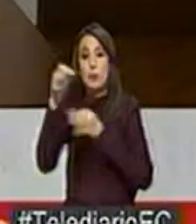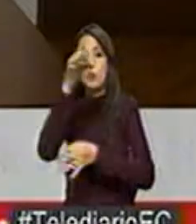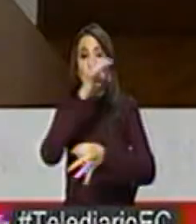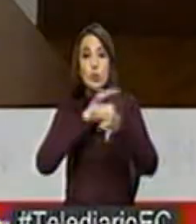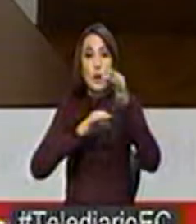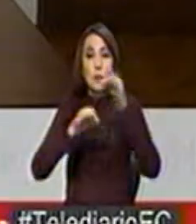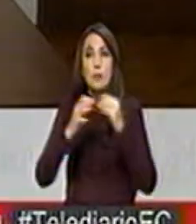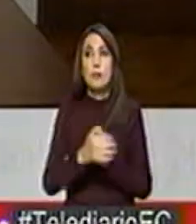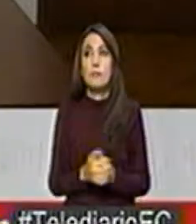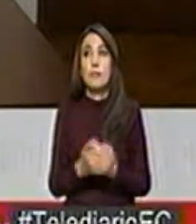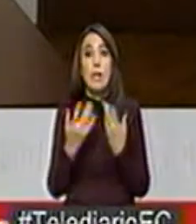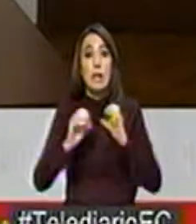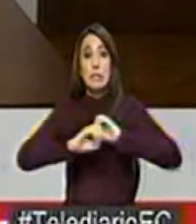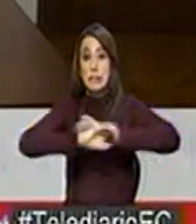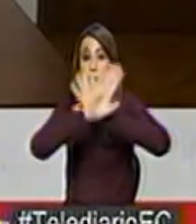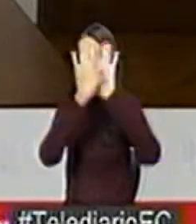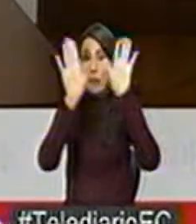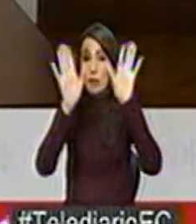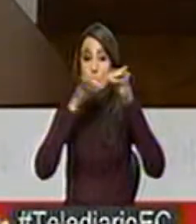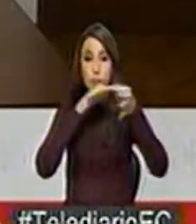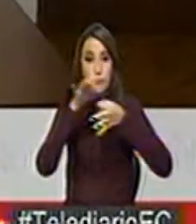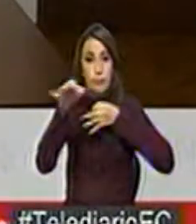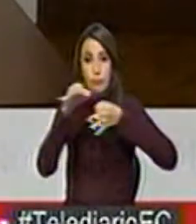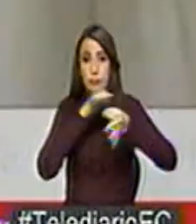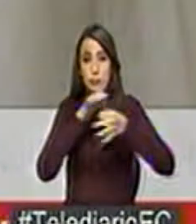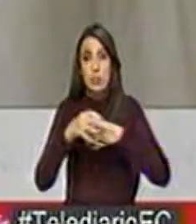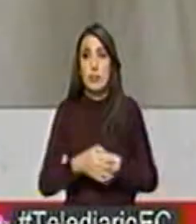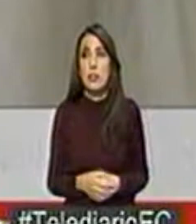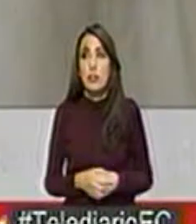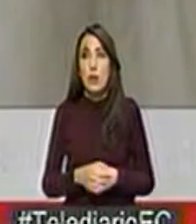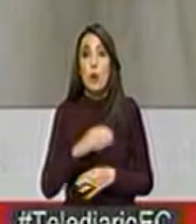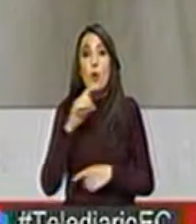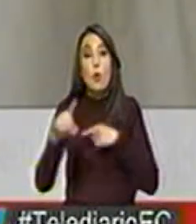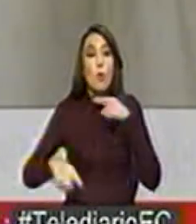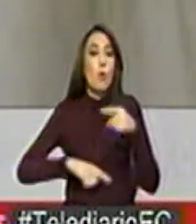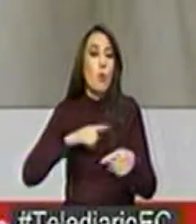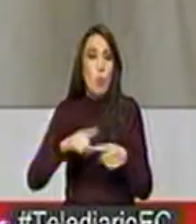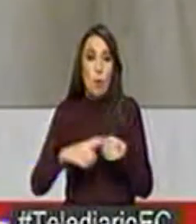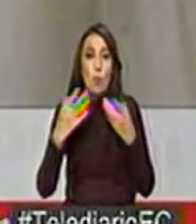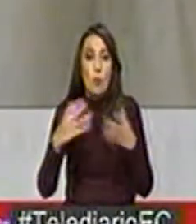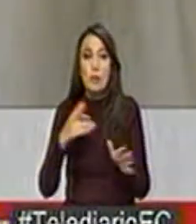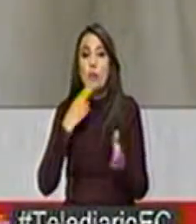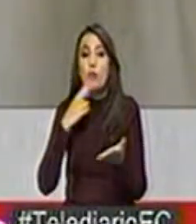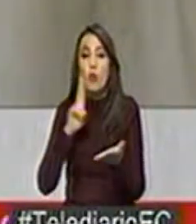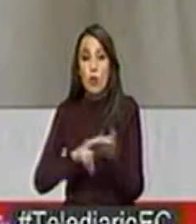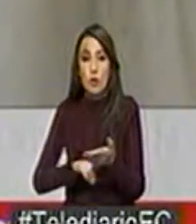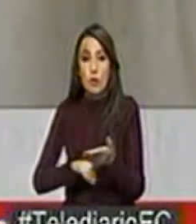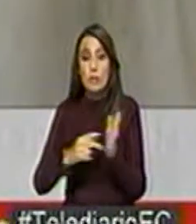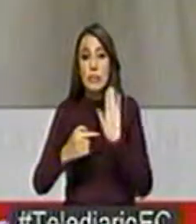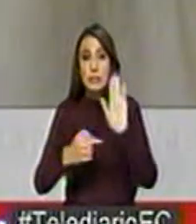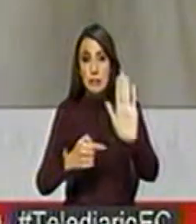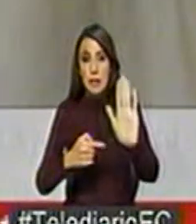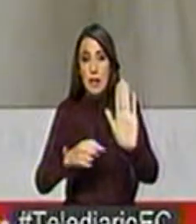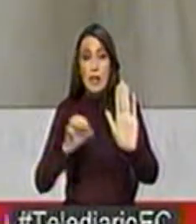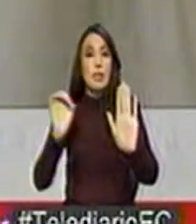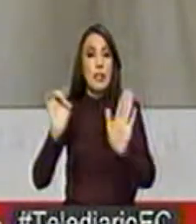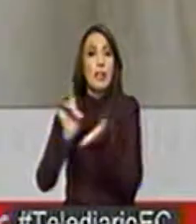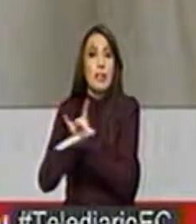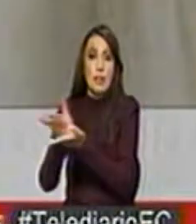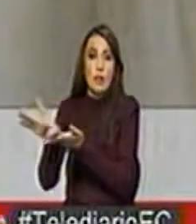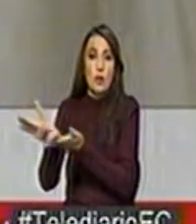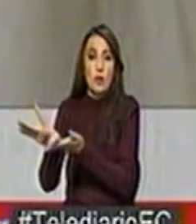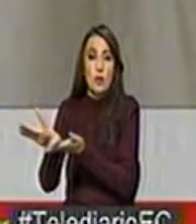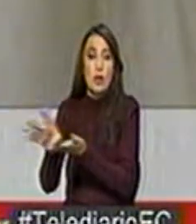Así lo aclaró la titular de la Judicatura, María del Carmen Maldonado. Cuando sean notificados, tendrán que dejar sus puestos. Cuando